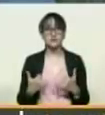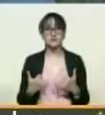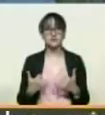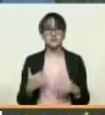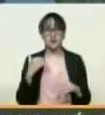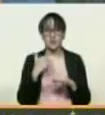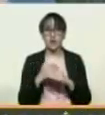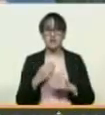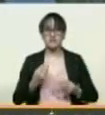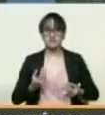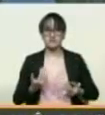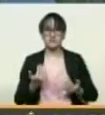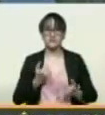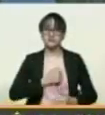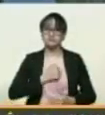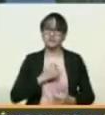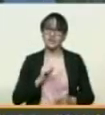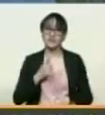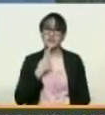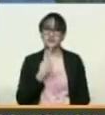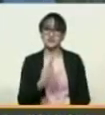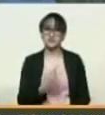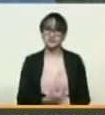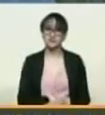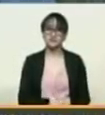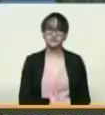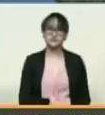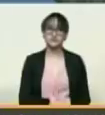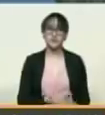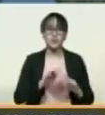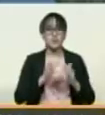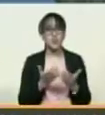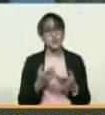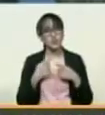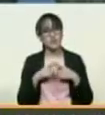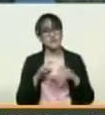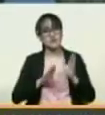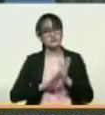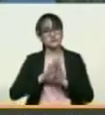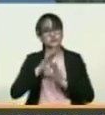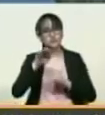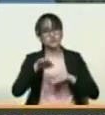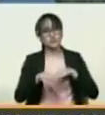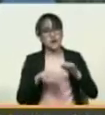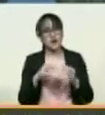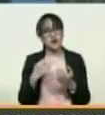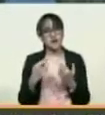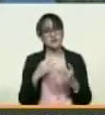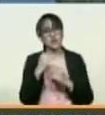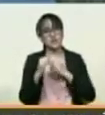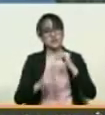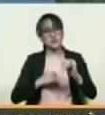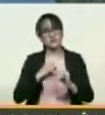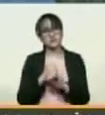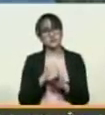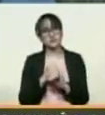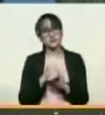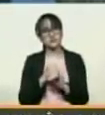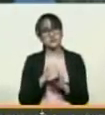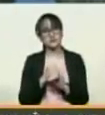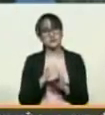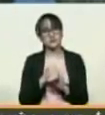entonces. Lamentablemente hay que decirlo de alguna manera, porque el mundo debería haber evolucionado las relaciones internacionales como para que